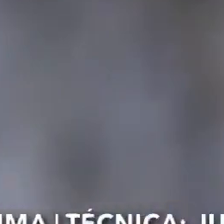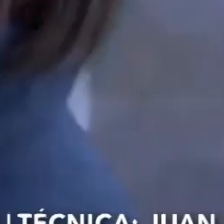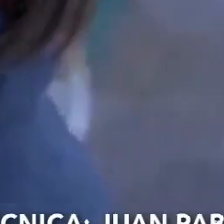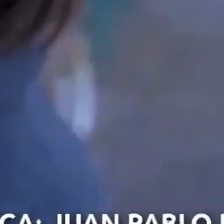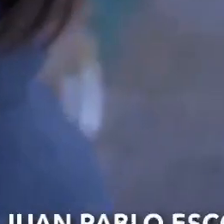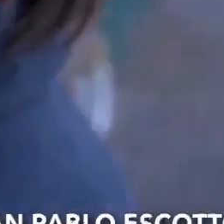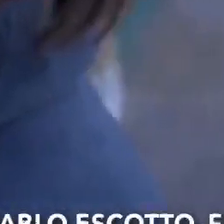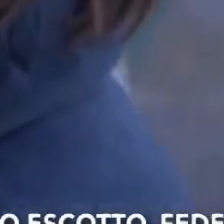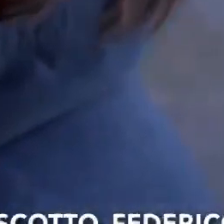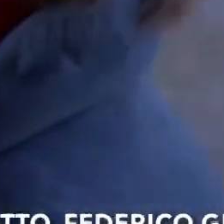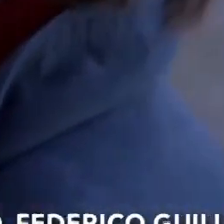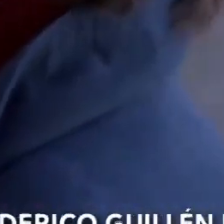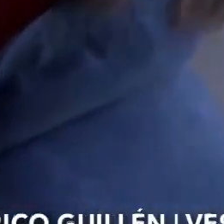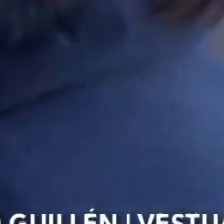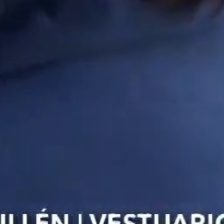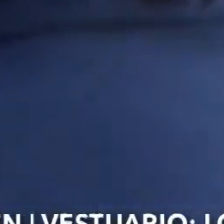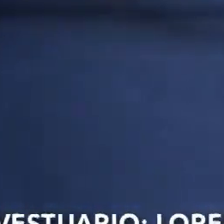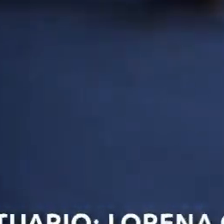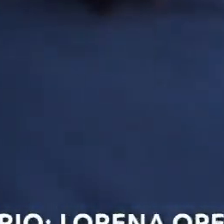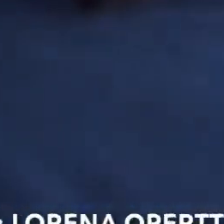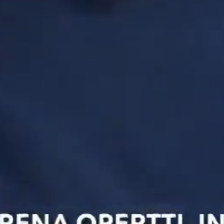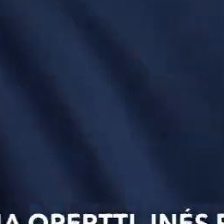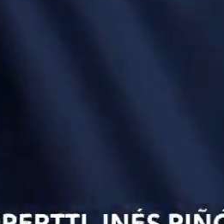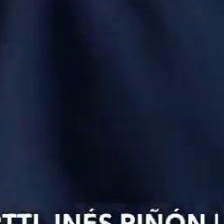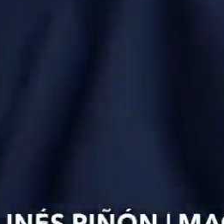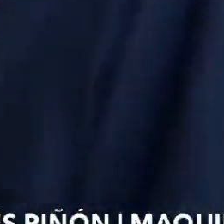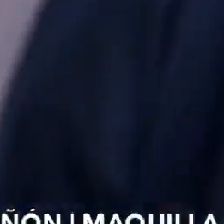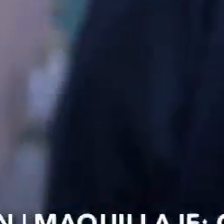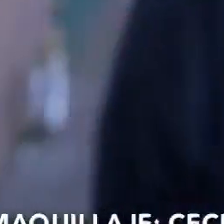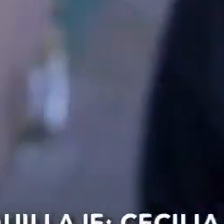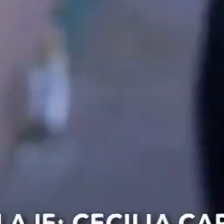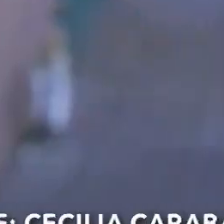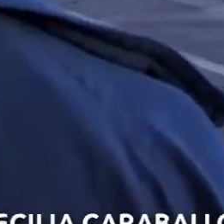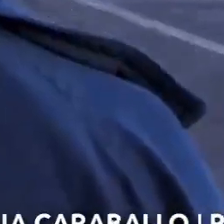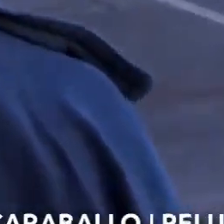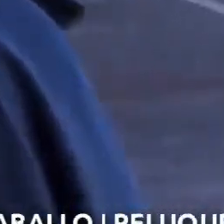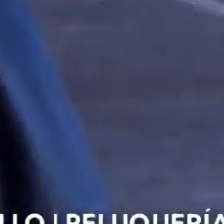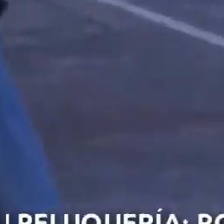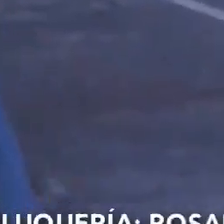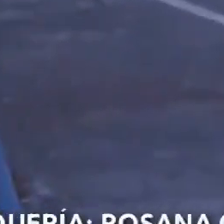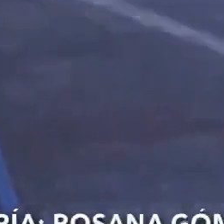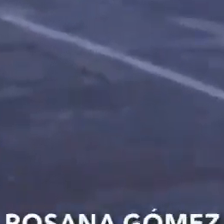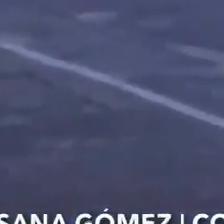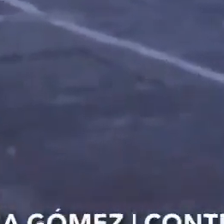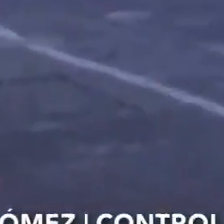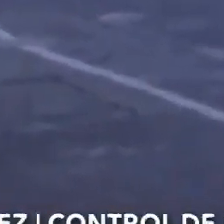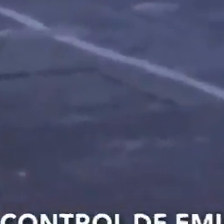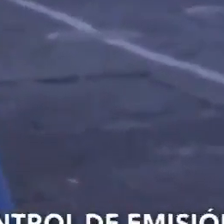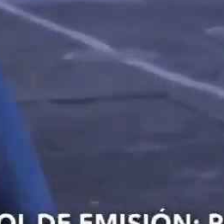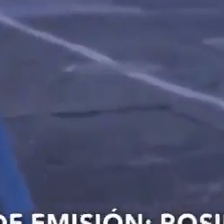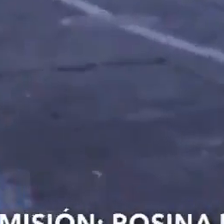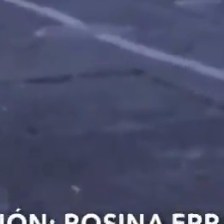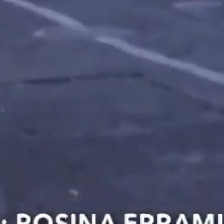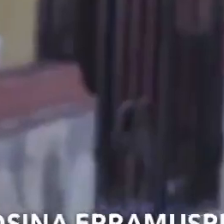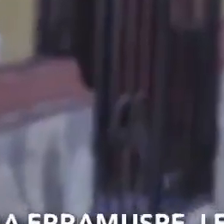Los tengo señalados Brigada, palo y palo